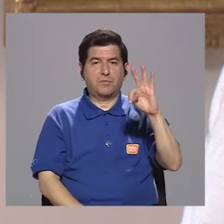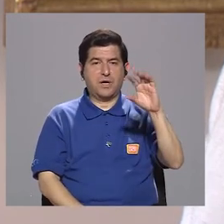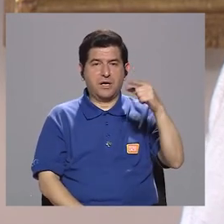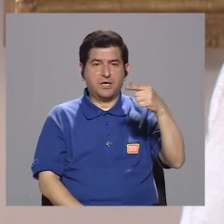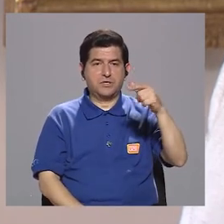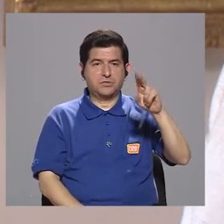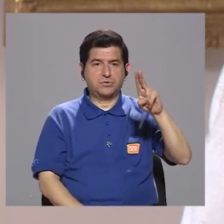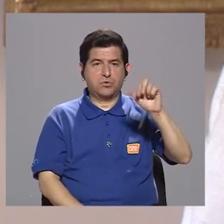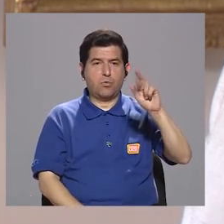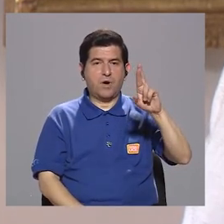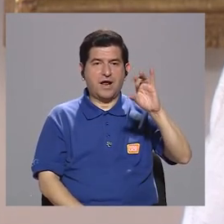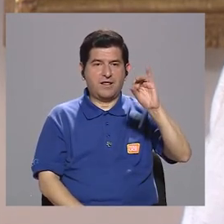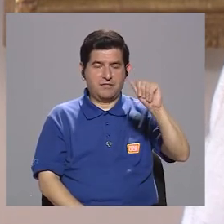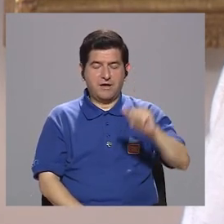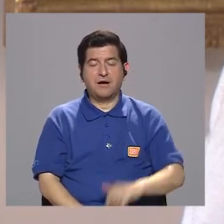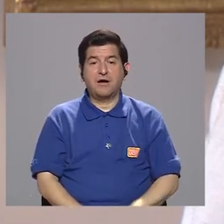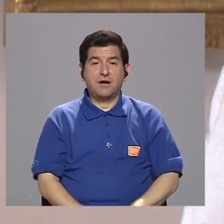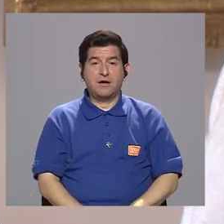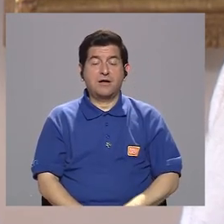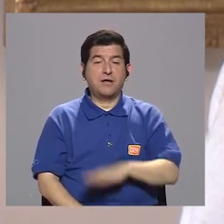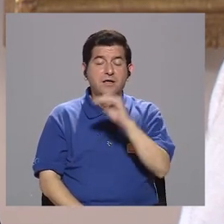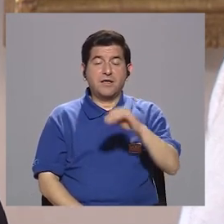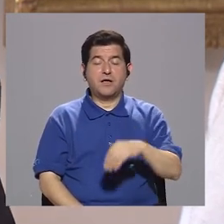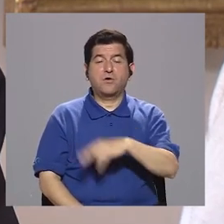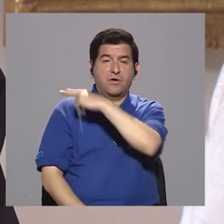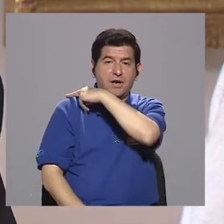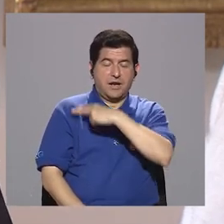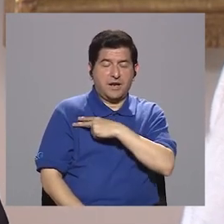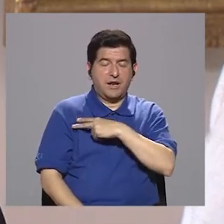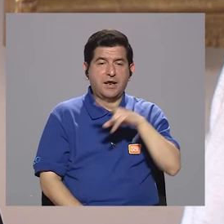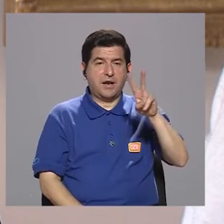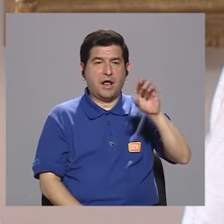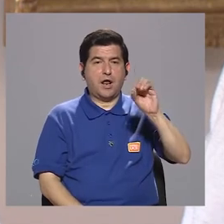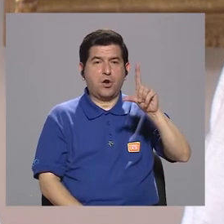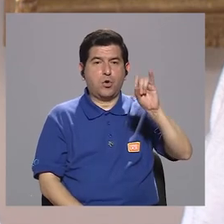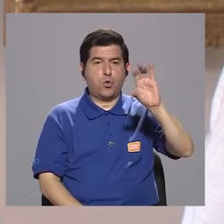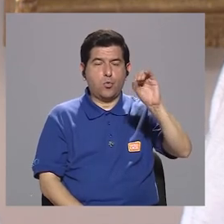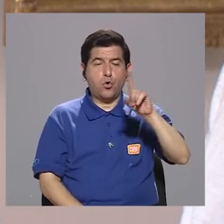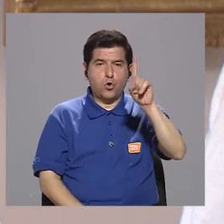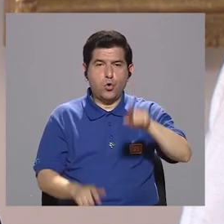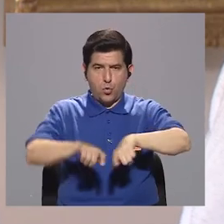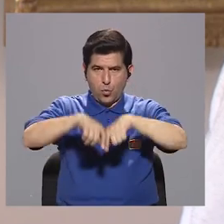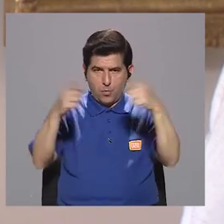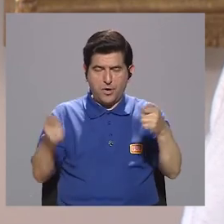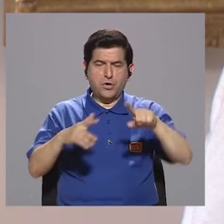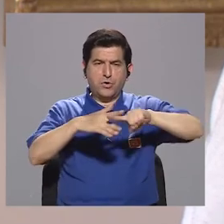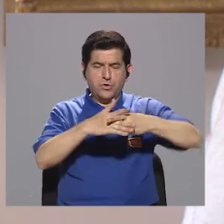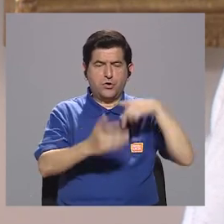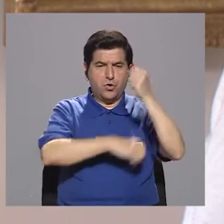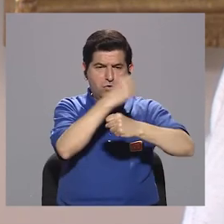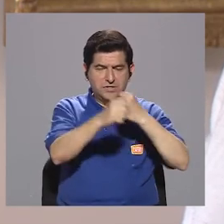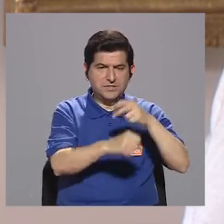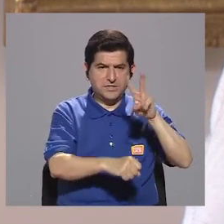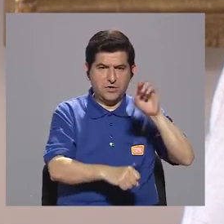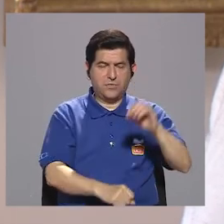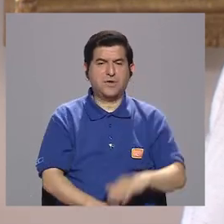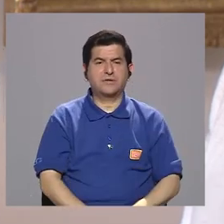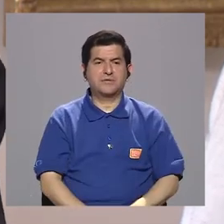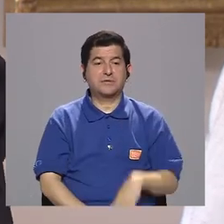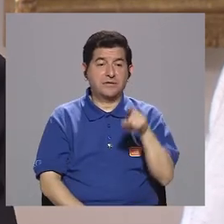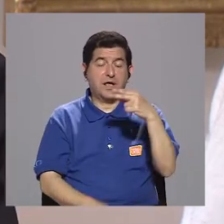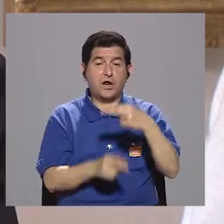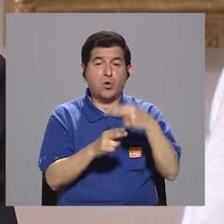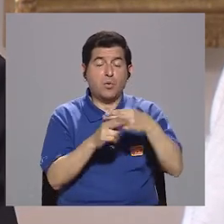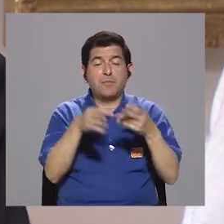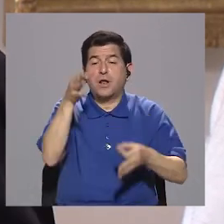bueno, funda con el general Bolio un periódico a principios del siglo XX que se llama